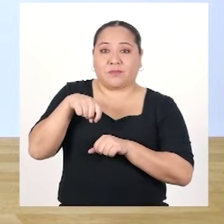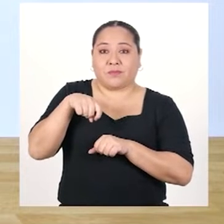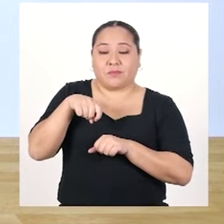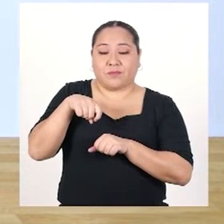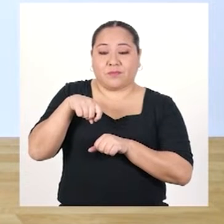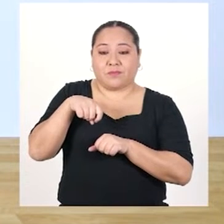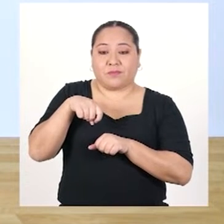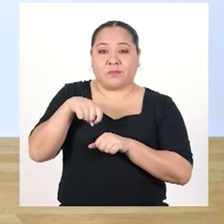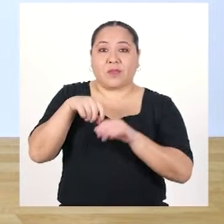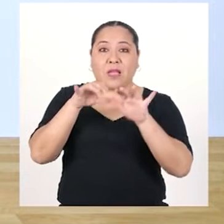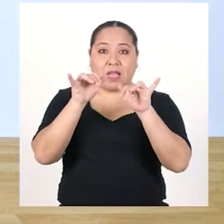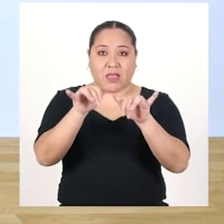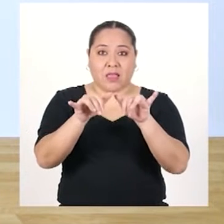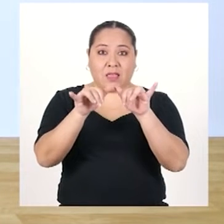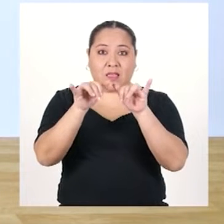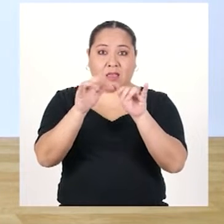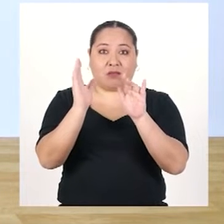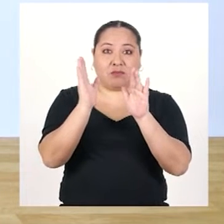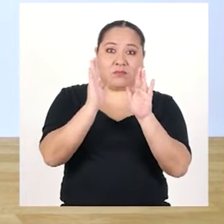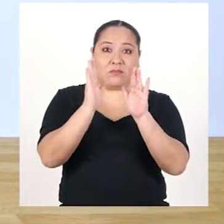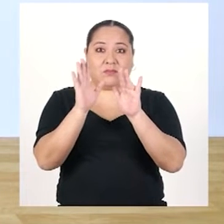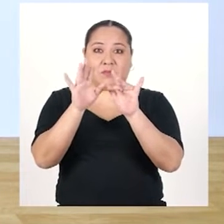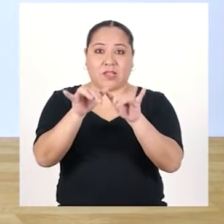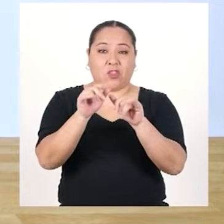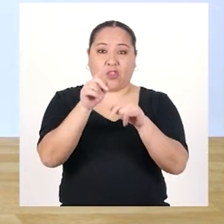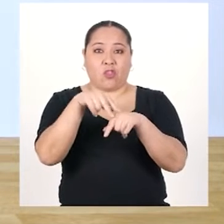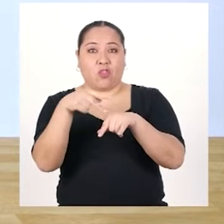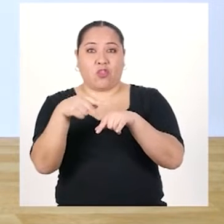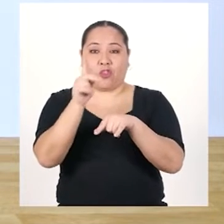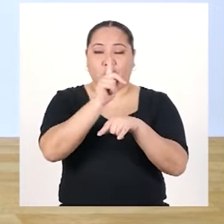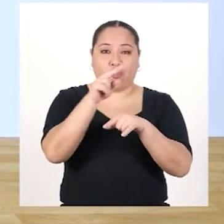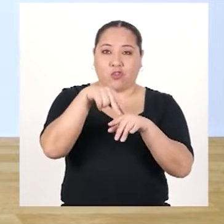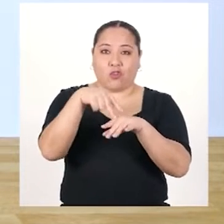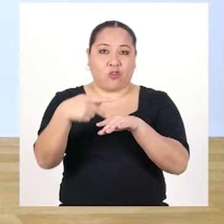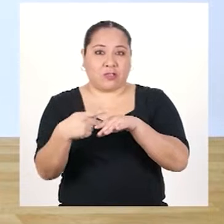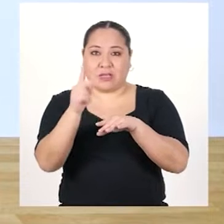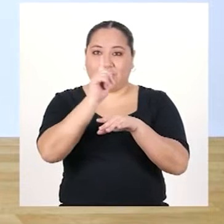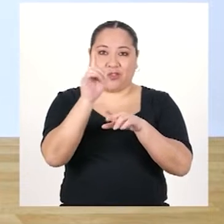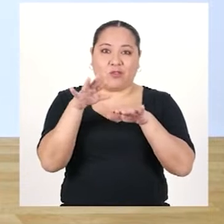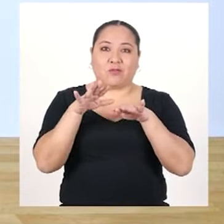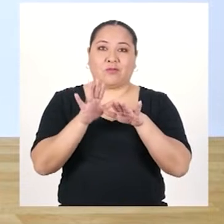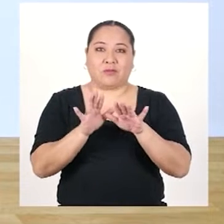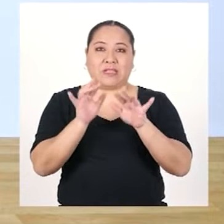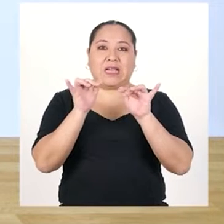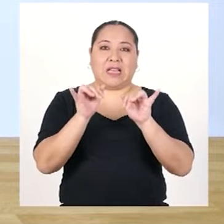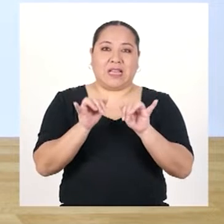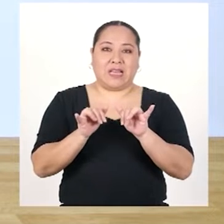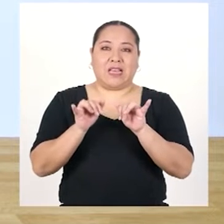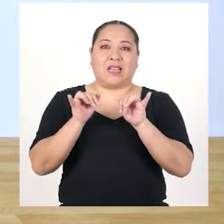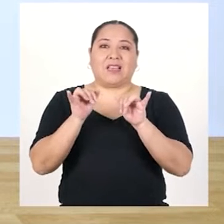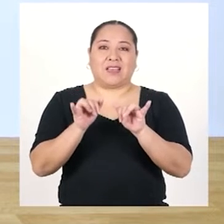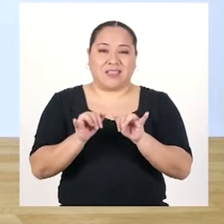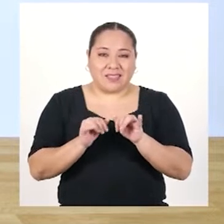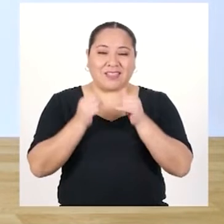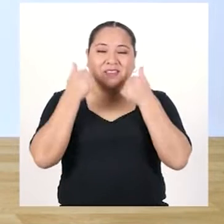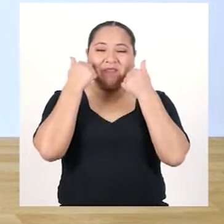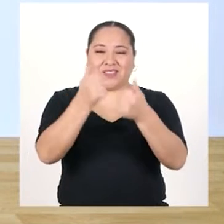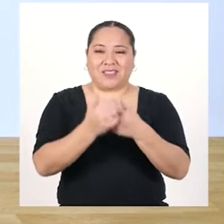Eso. Equilibrio, equilibrio. No nos caemos. No nos caemos. Eso